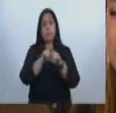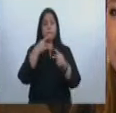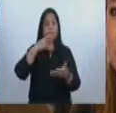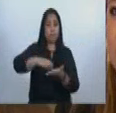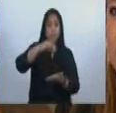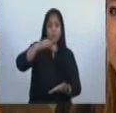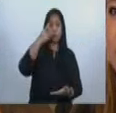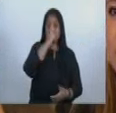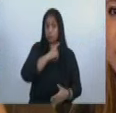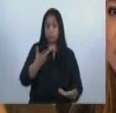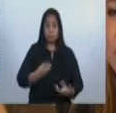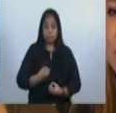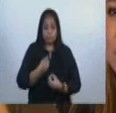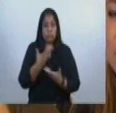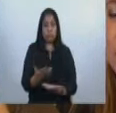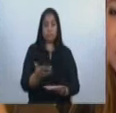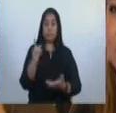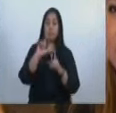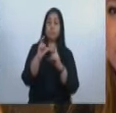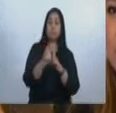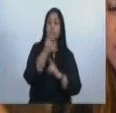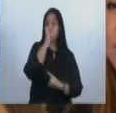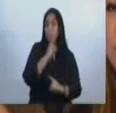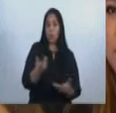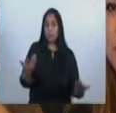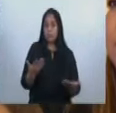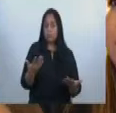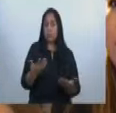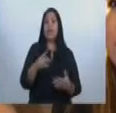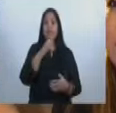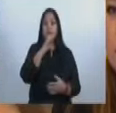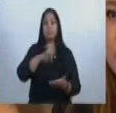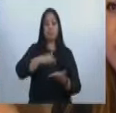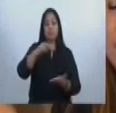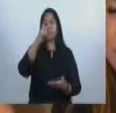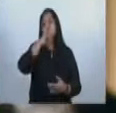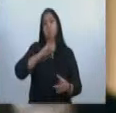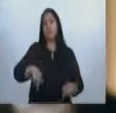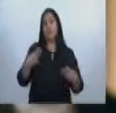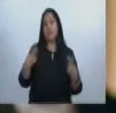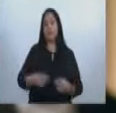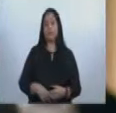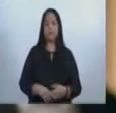país que no tiene expresión cultural eh es un país que no tiene